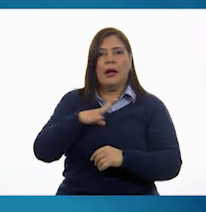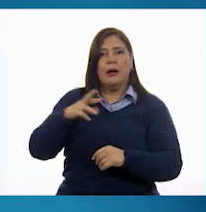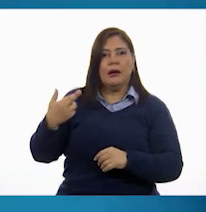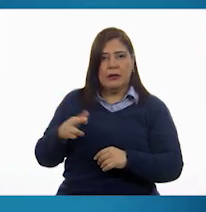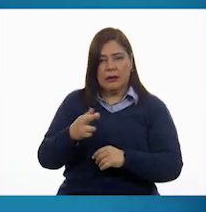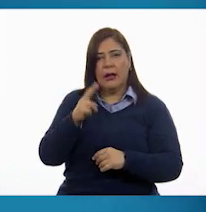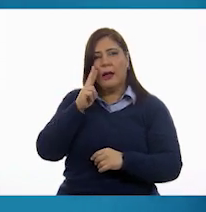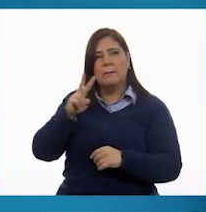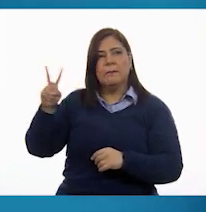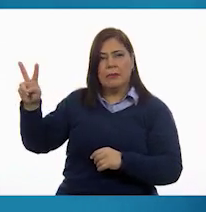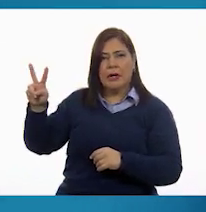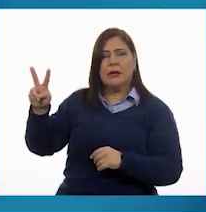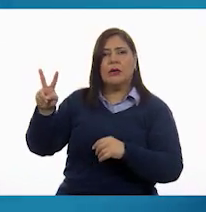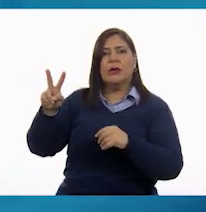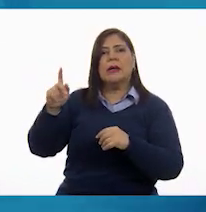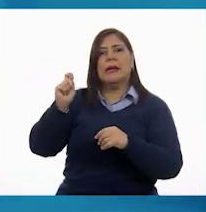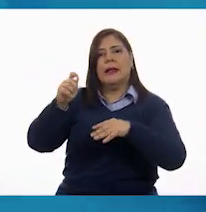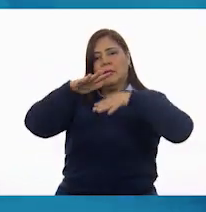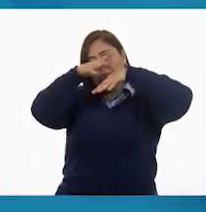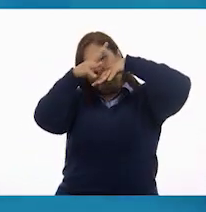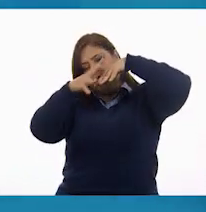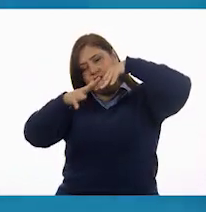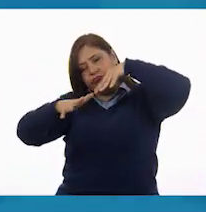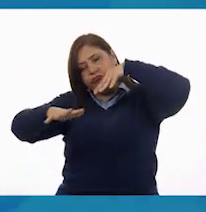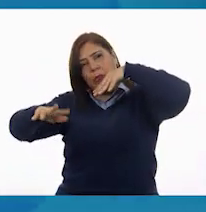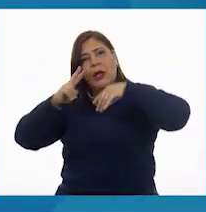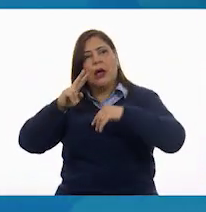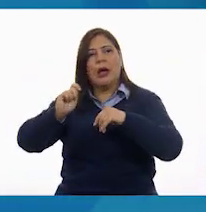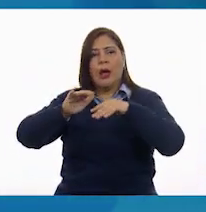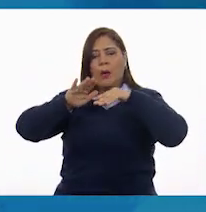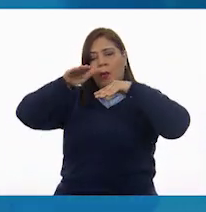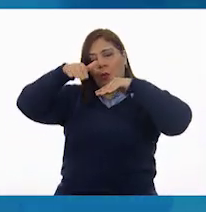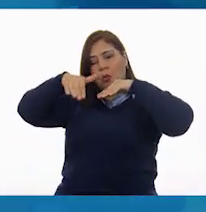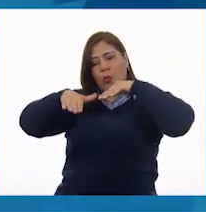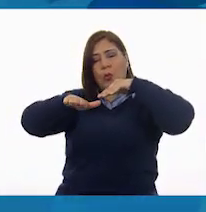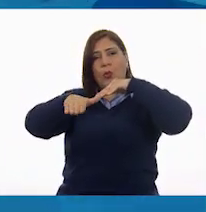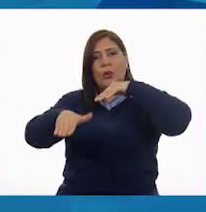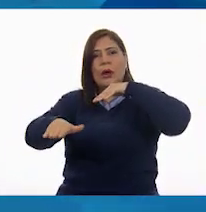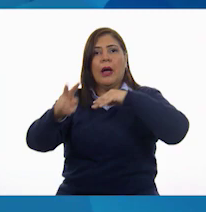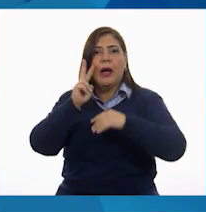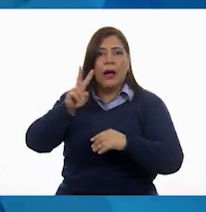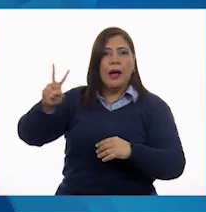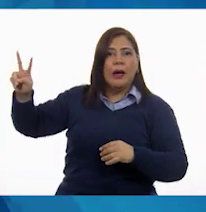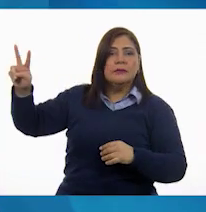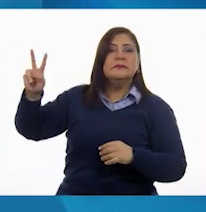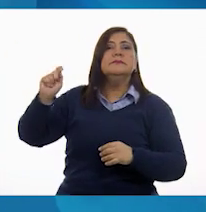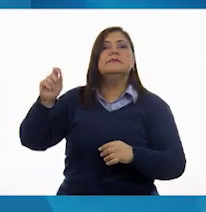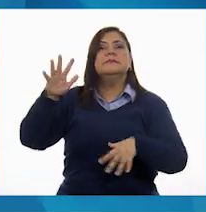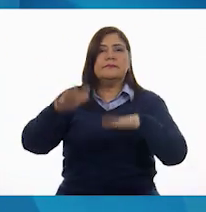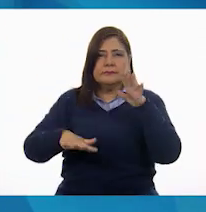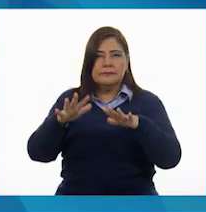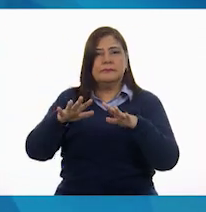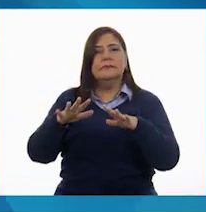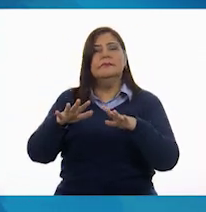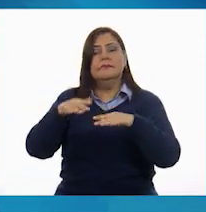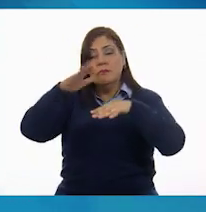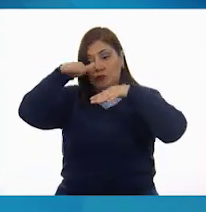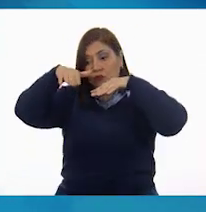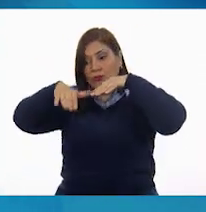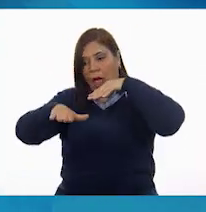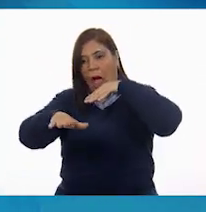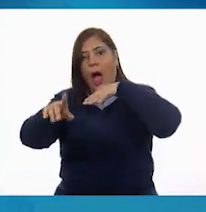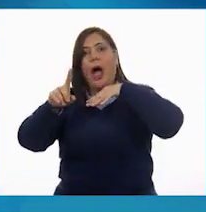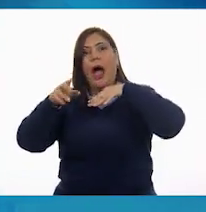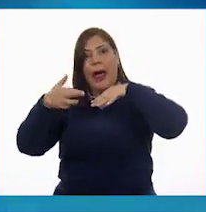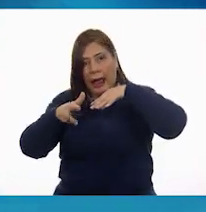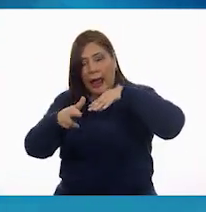la inclinación, pues va descendiendo, va bajando, hasta desembocar o bien en una laguna o